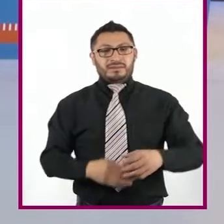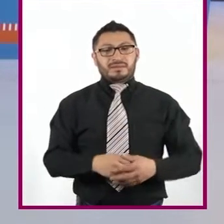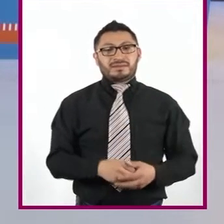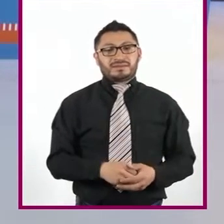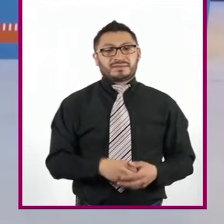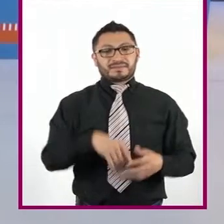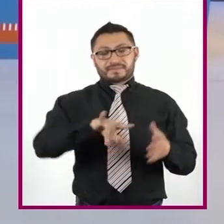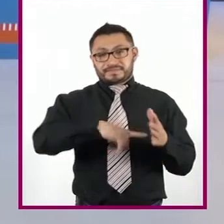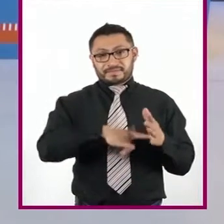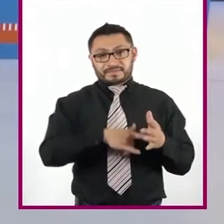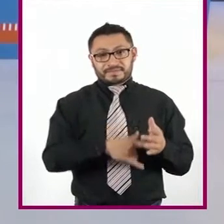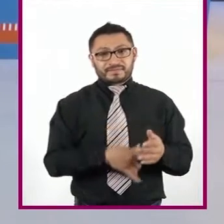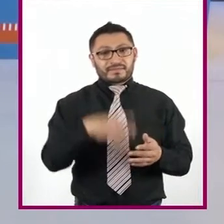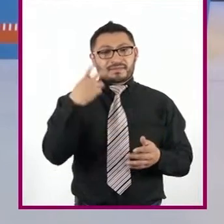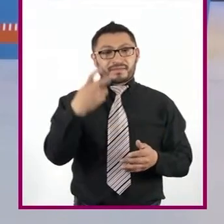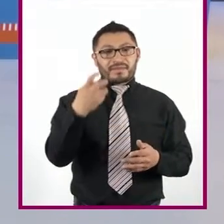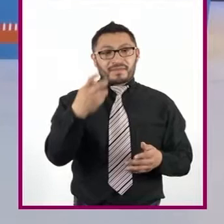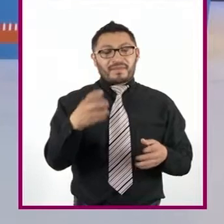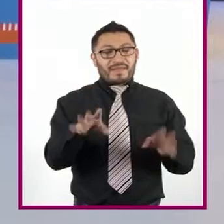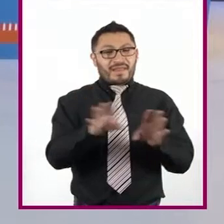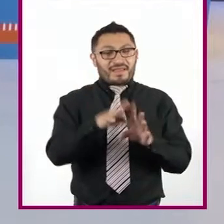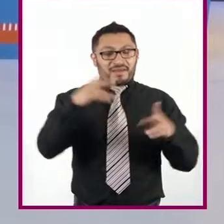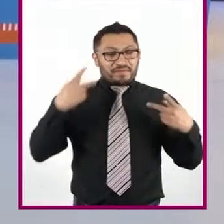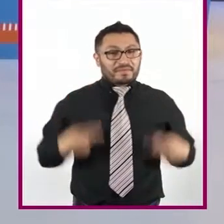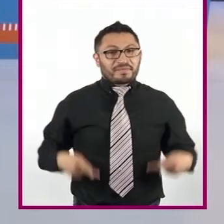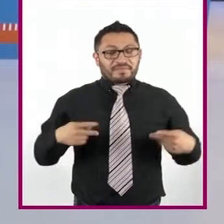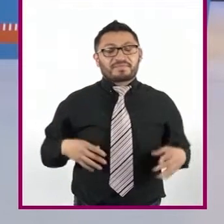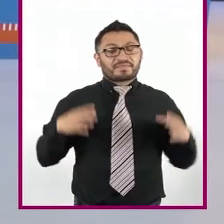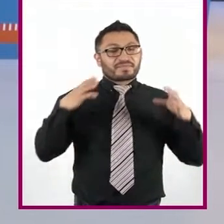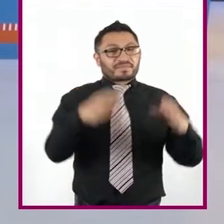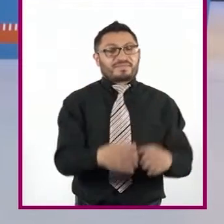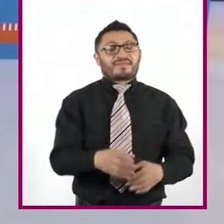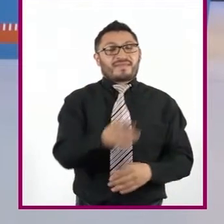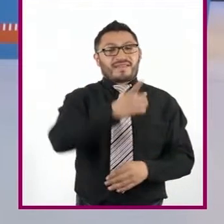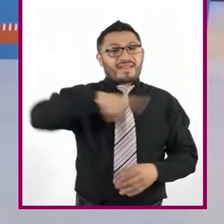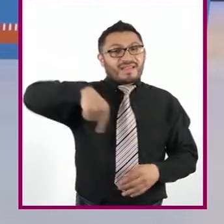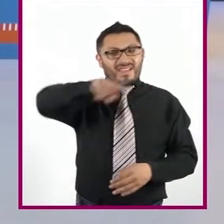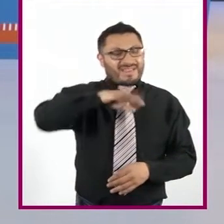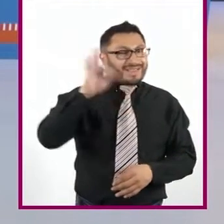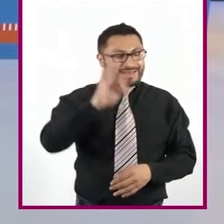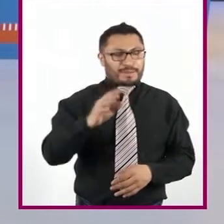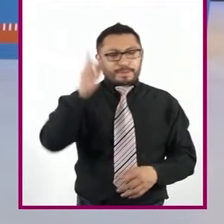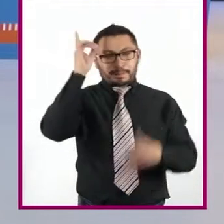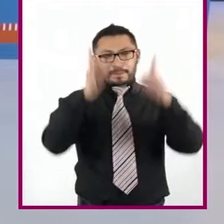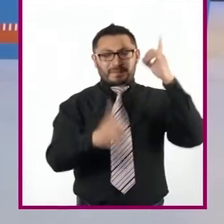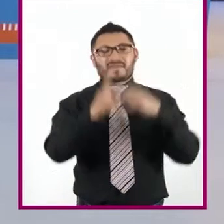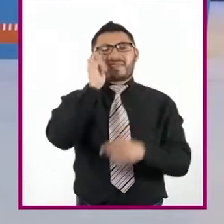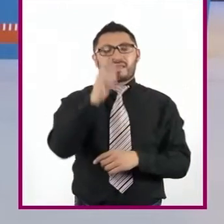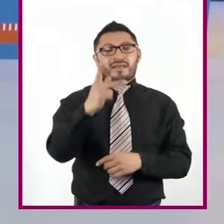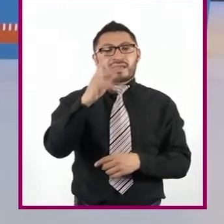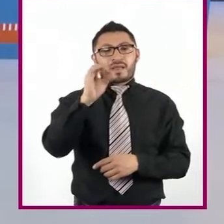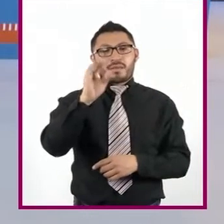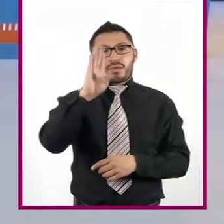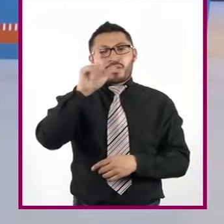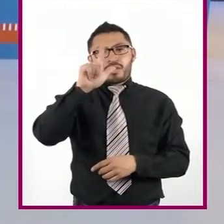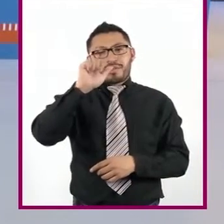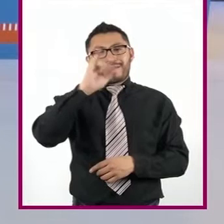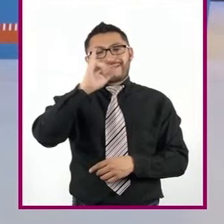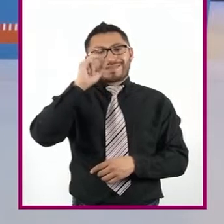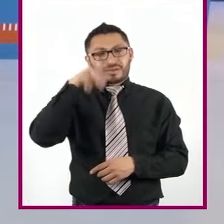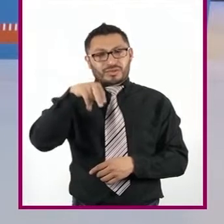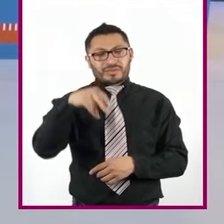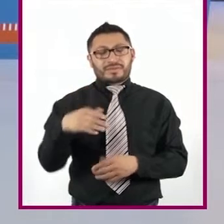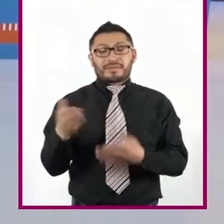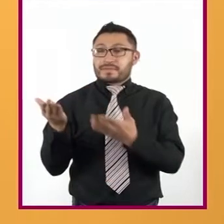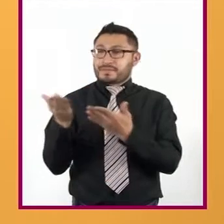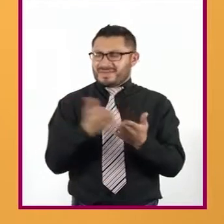Para este caso, esa será la población. Ahora, se estarán preguntando, ¿qué es ese término población? Maestra Isabel, ¿nos